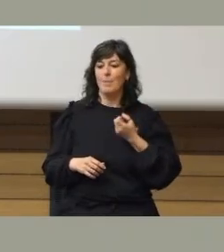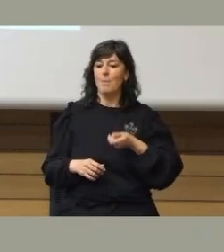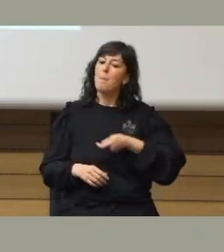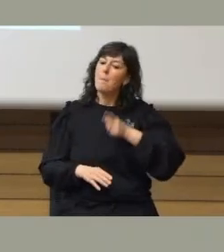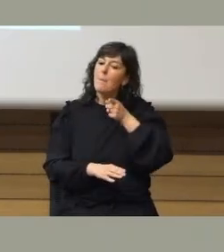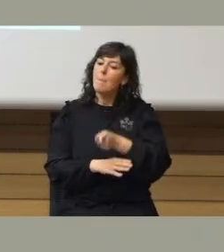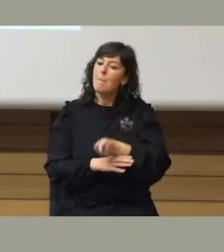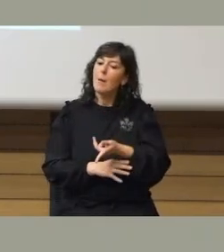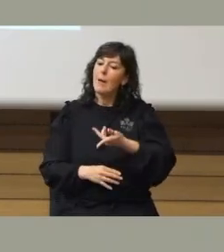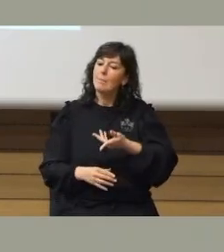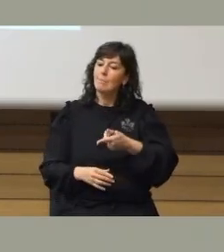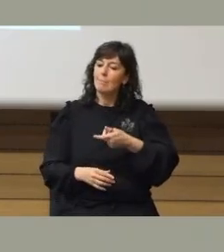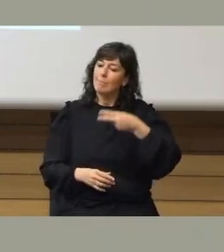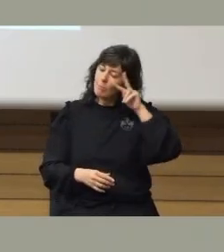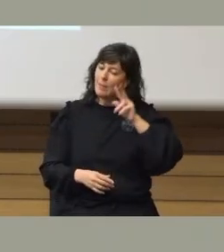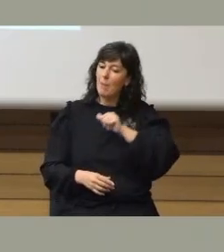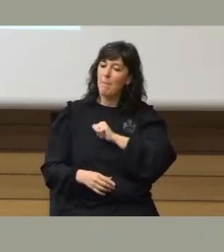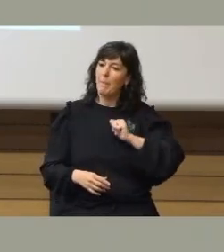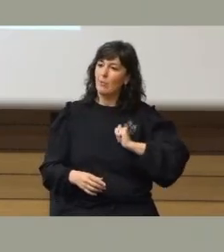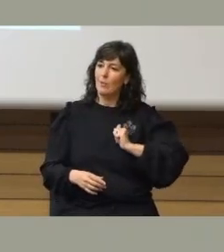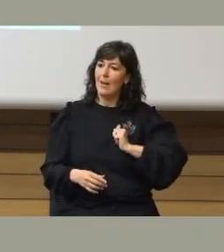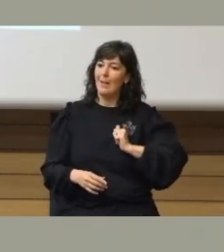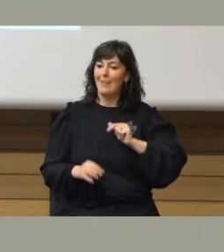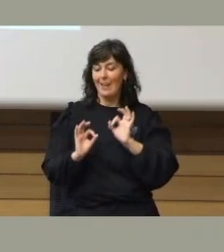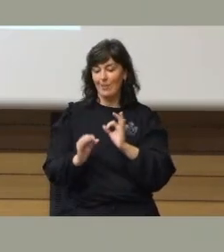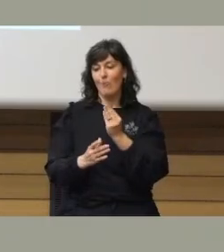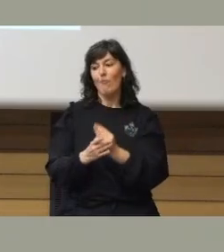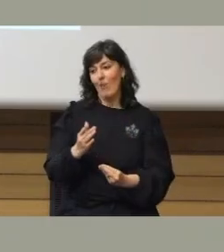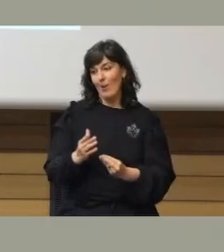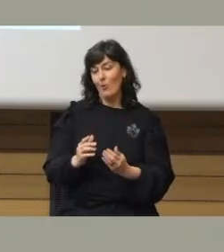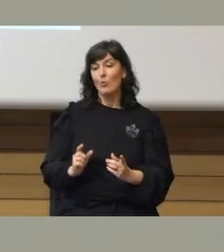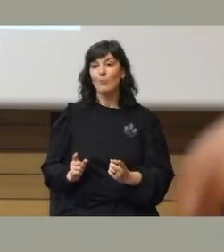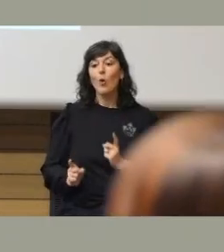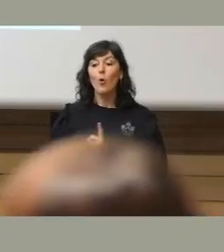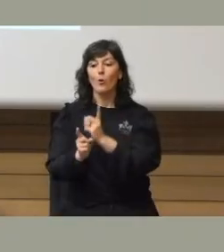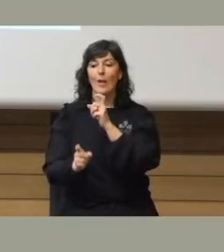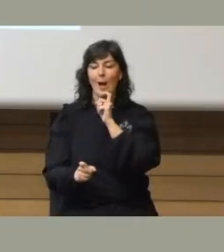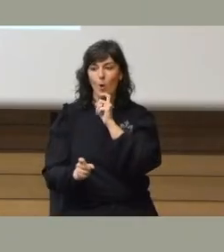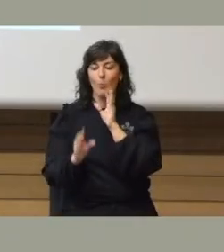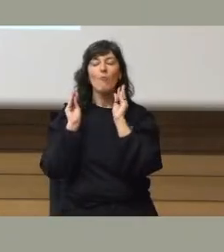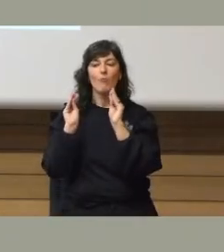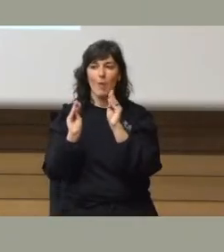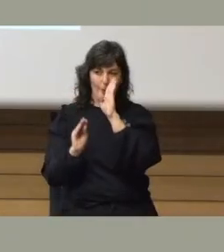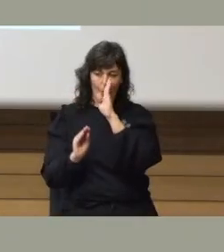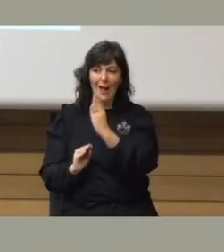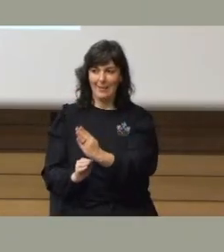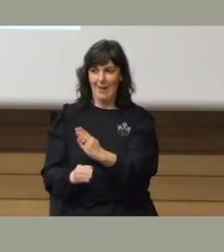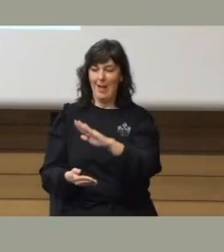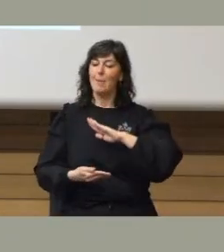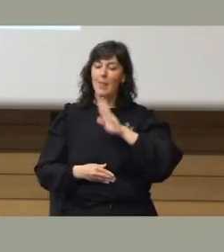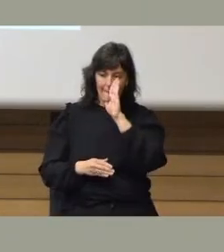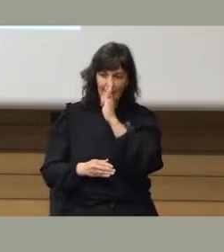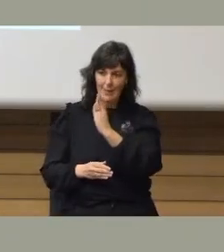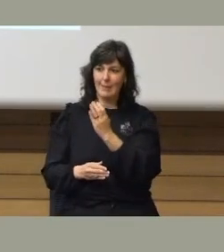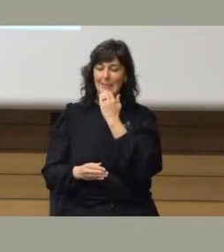Y eso solo se puede combatir con formación, con capacidad. ¿Cómo me voy a poner yo de acuerdo para hacer un programa